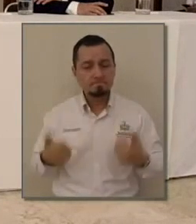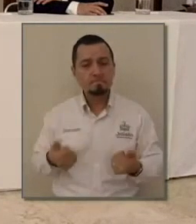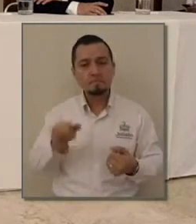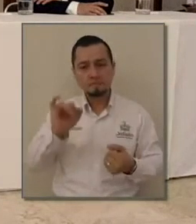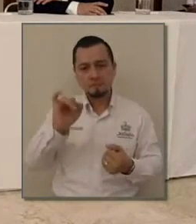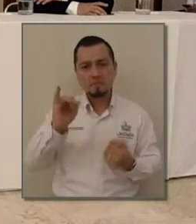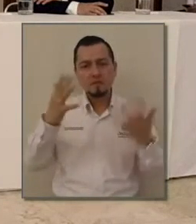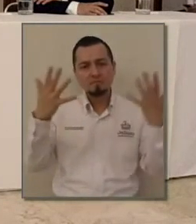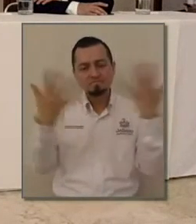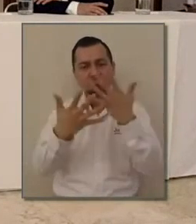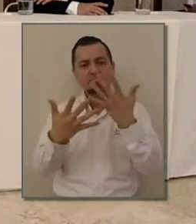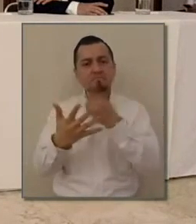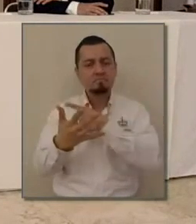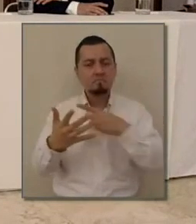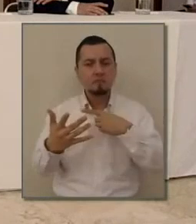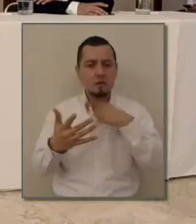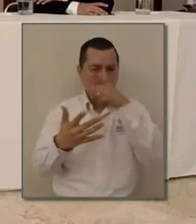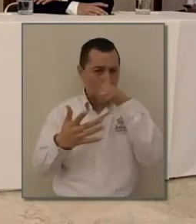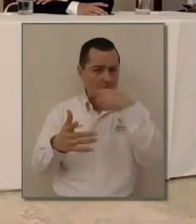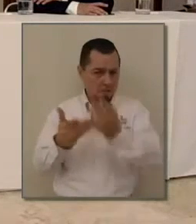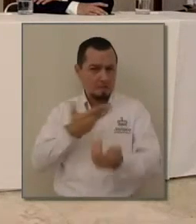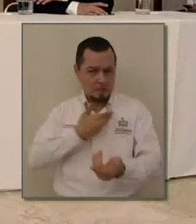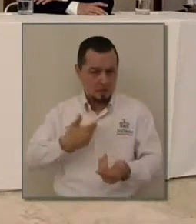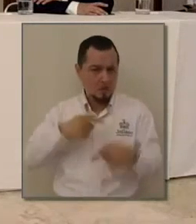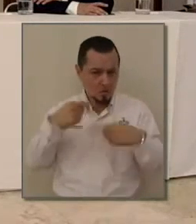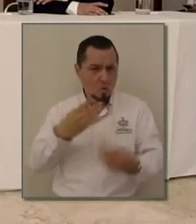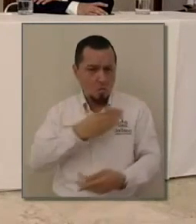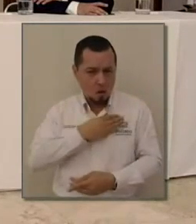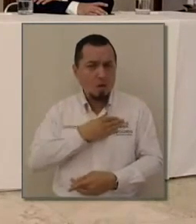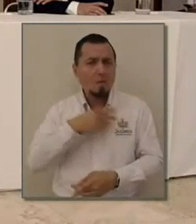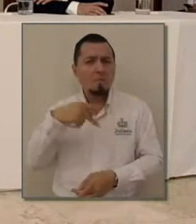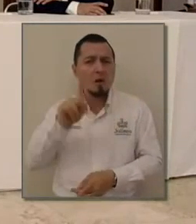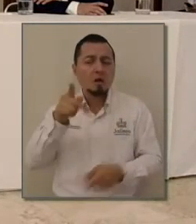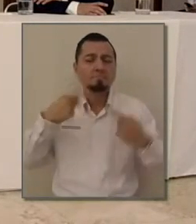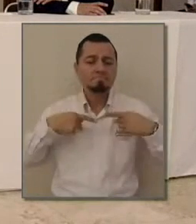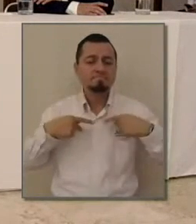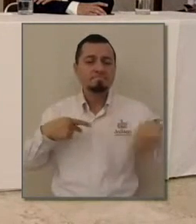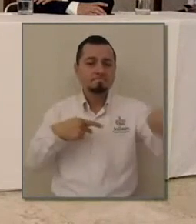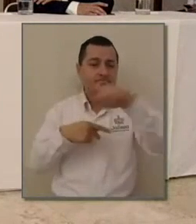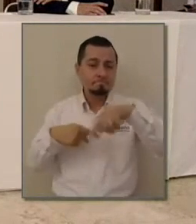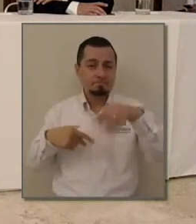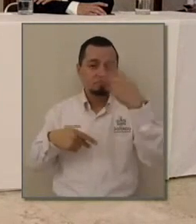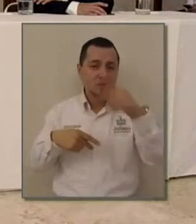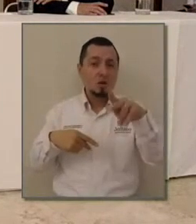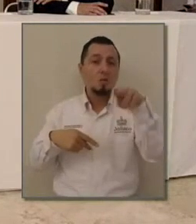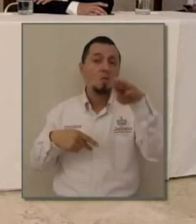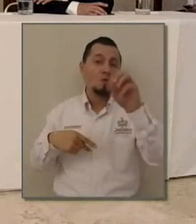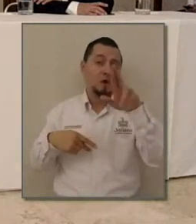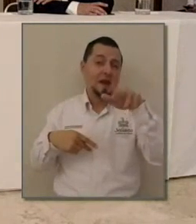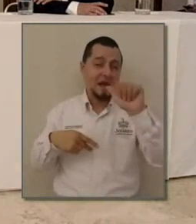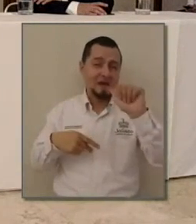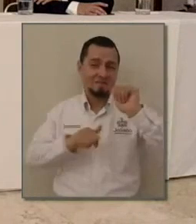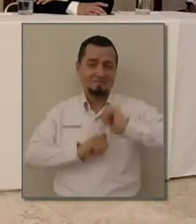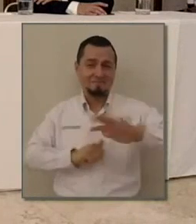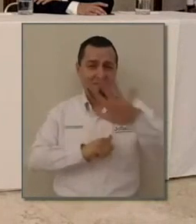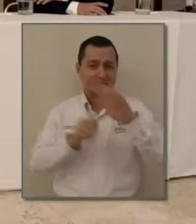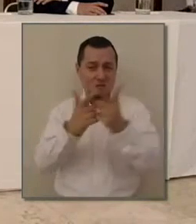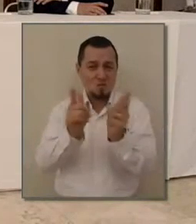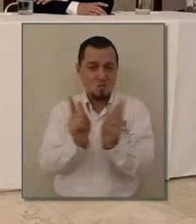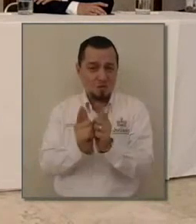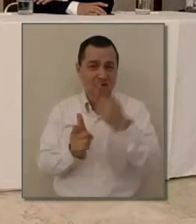no está dando estas instrucciones, pero también le digo con claridad al presidente de México que su gente